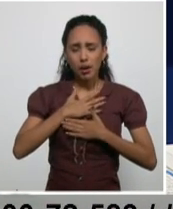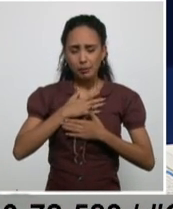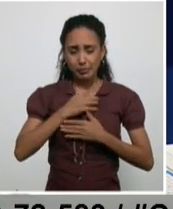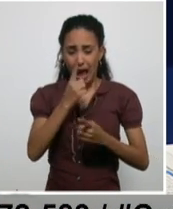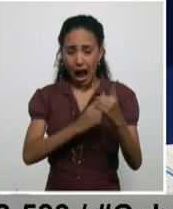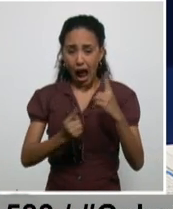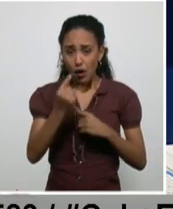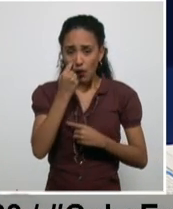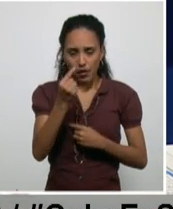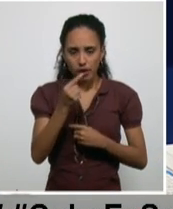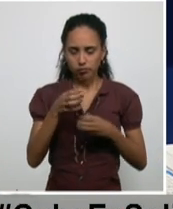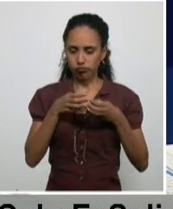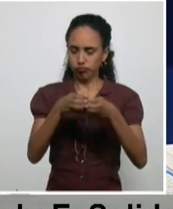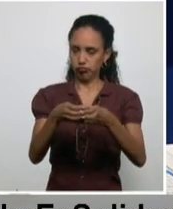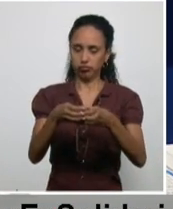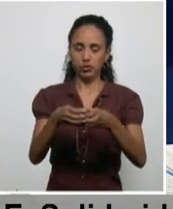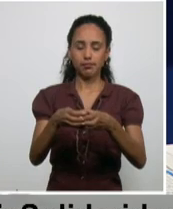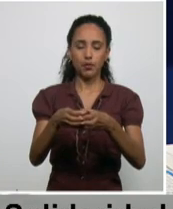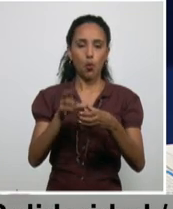se hace.